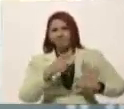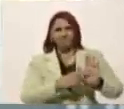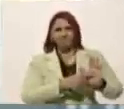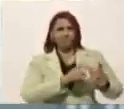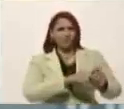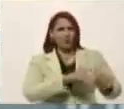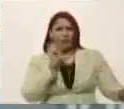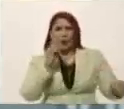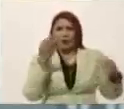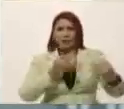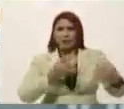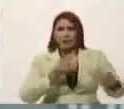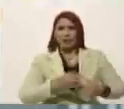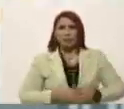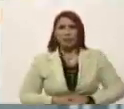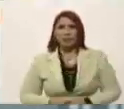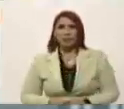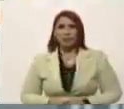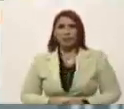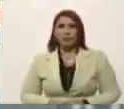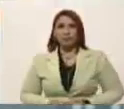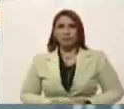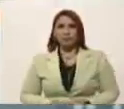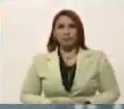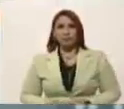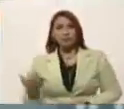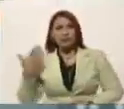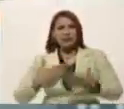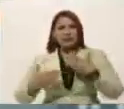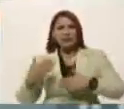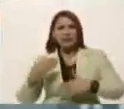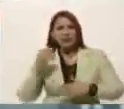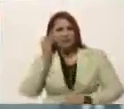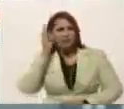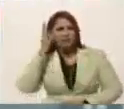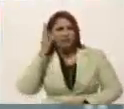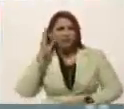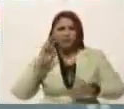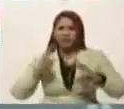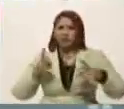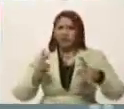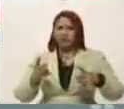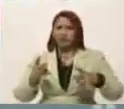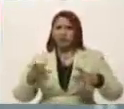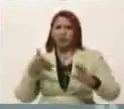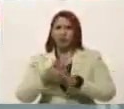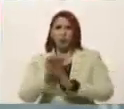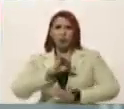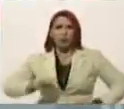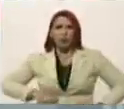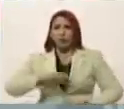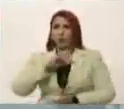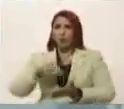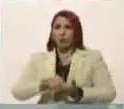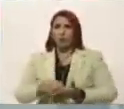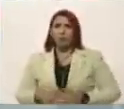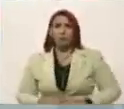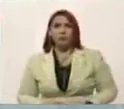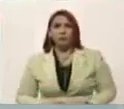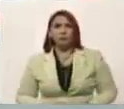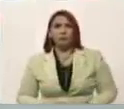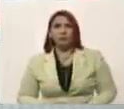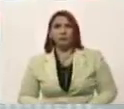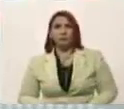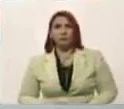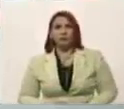de la realidad aquel concepto que hablaba de las Fuerzas Armadas,